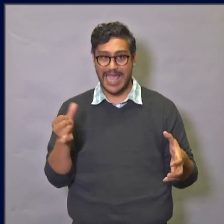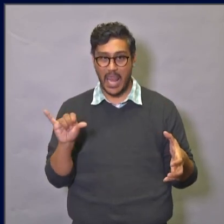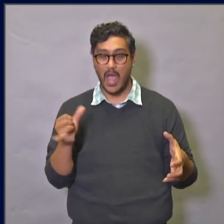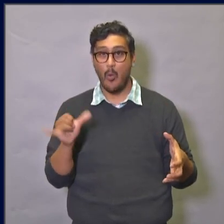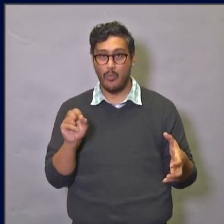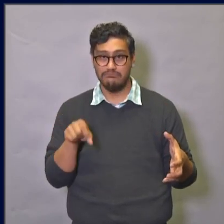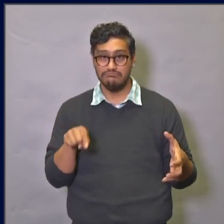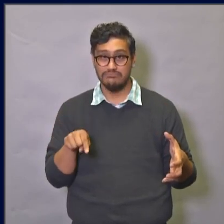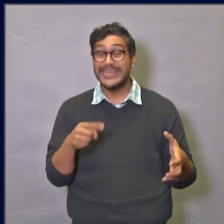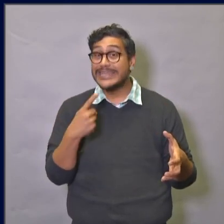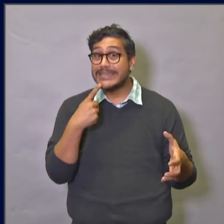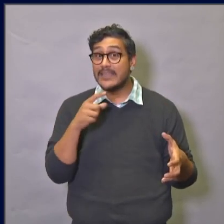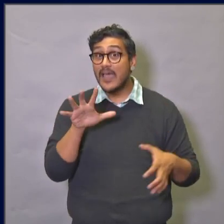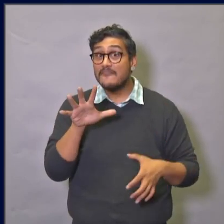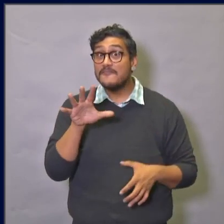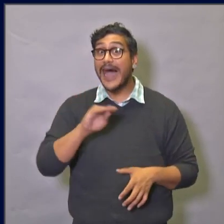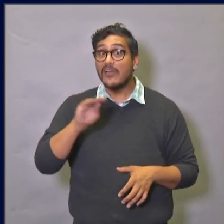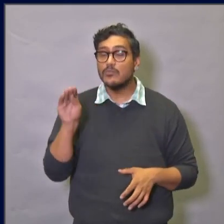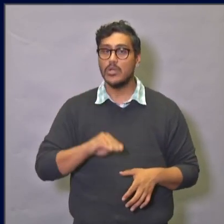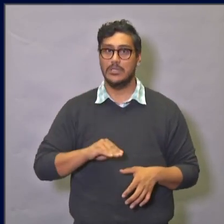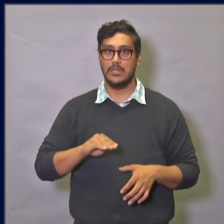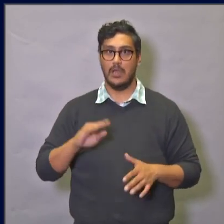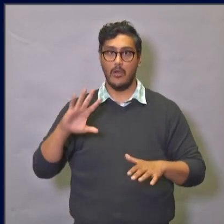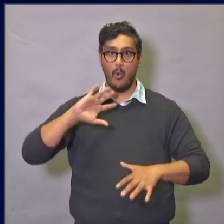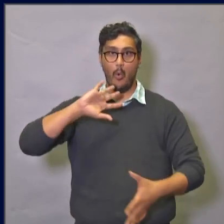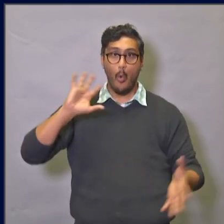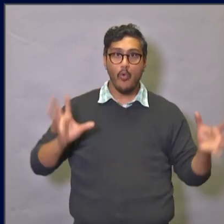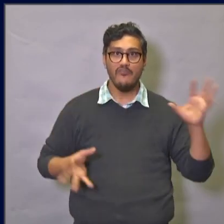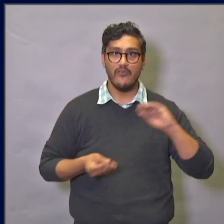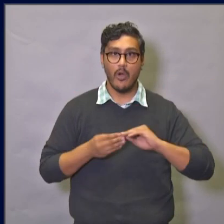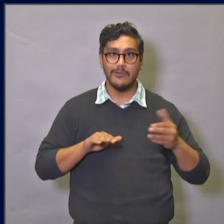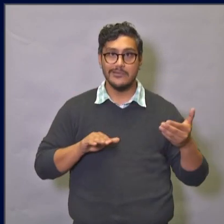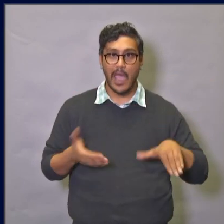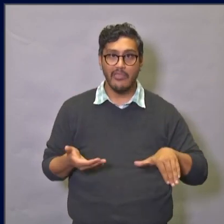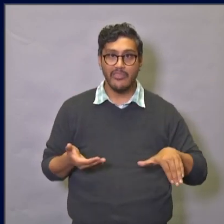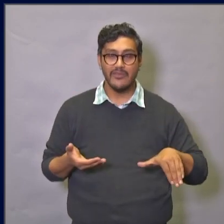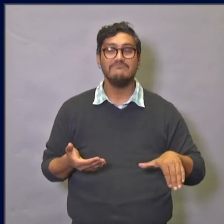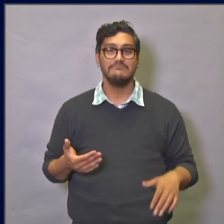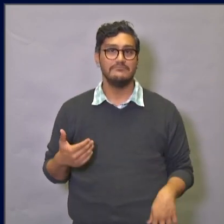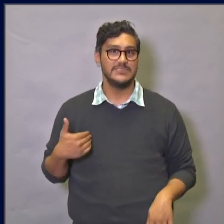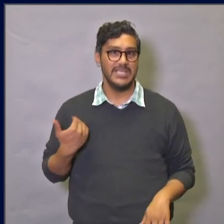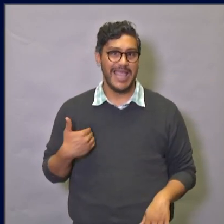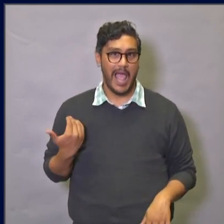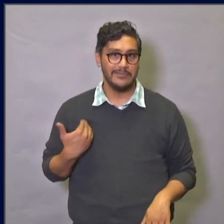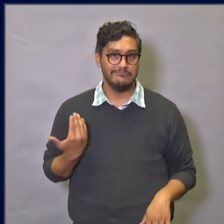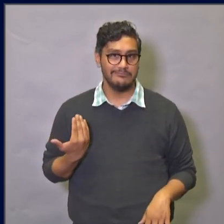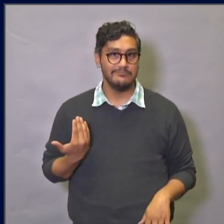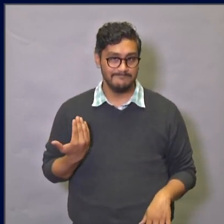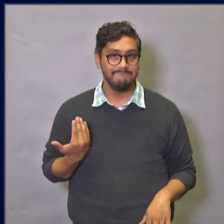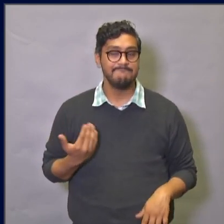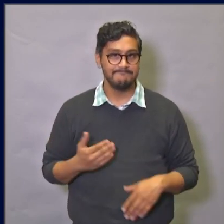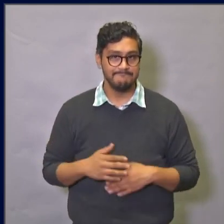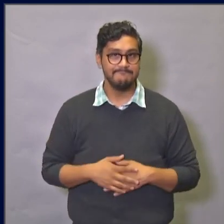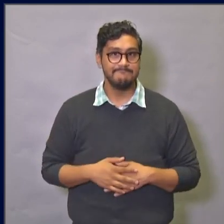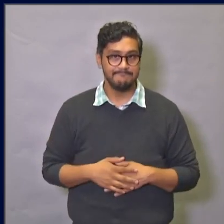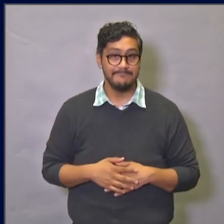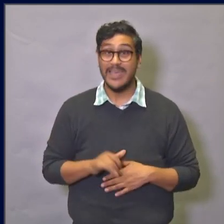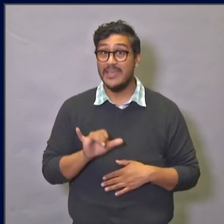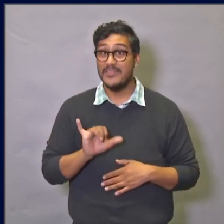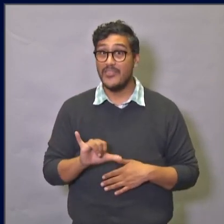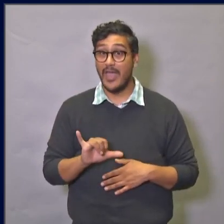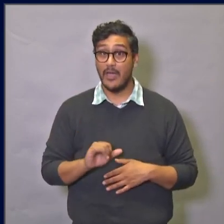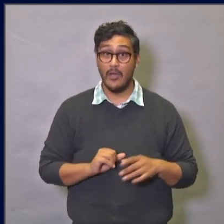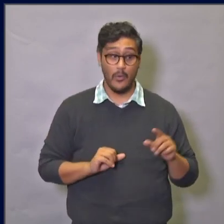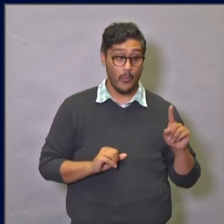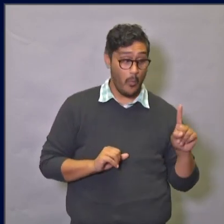muestra que el 5% de todas las muertes recientes fueron entre jóvenes. Esto representa un aumento del 1